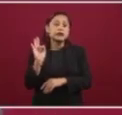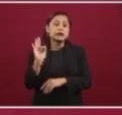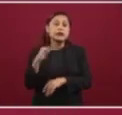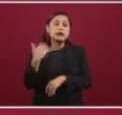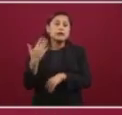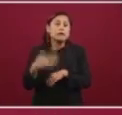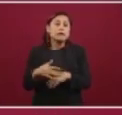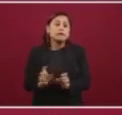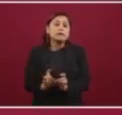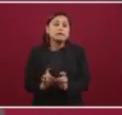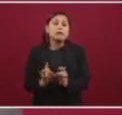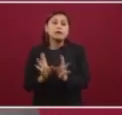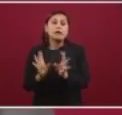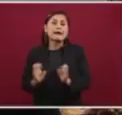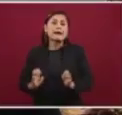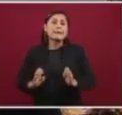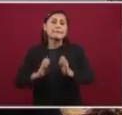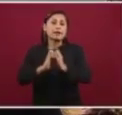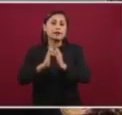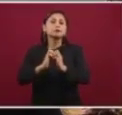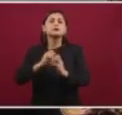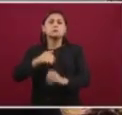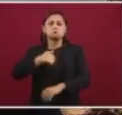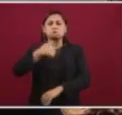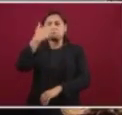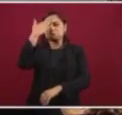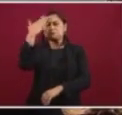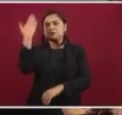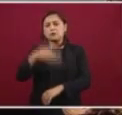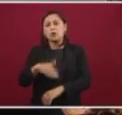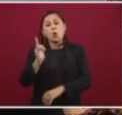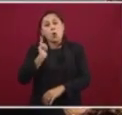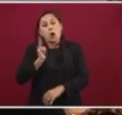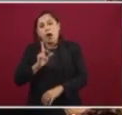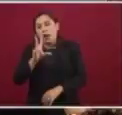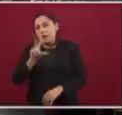que no deseamos, pero estamos preparados.